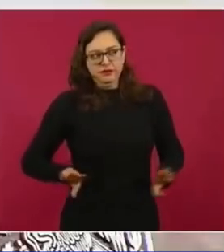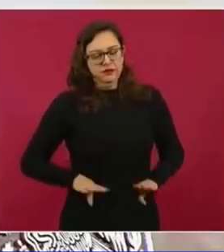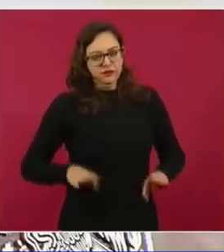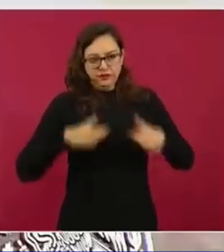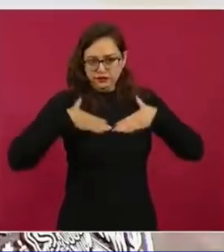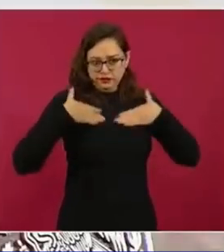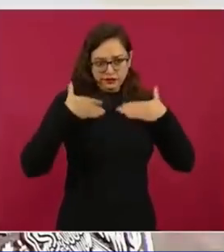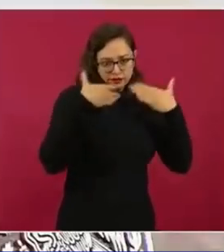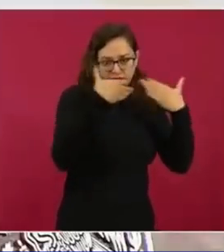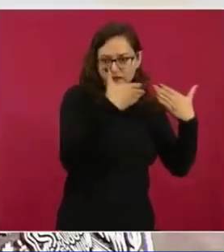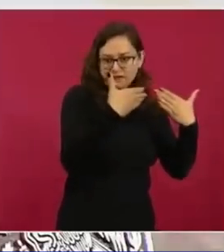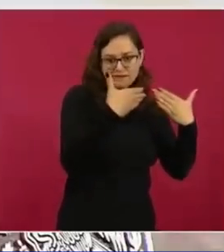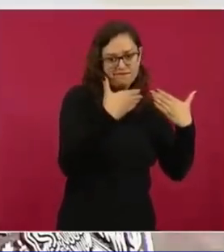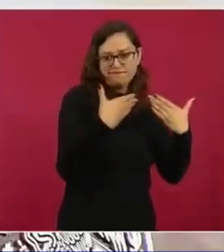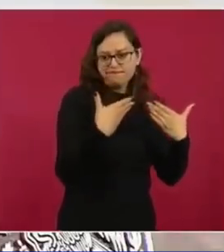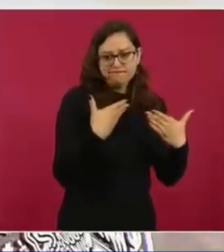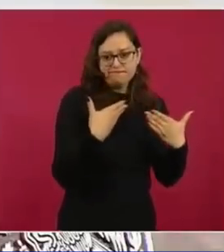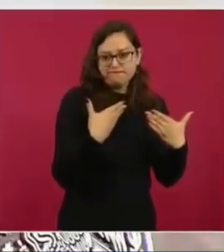de